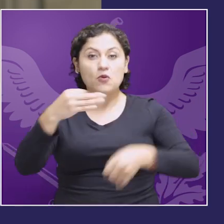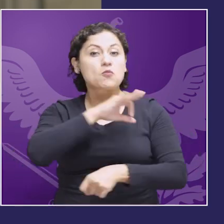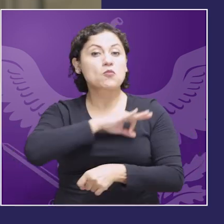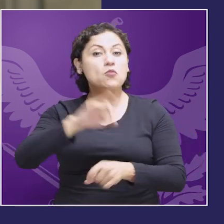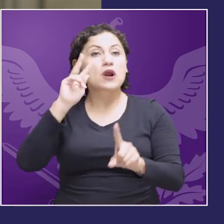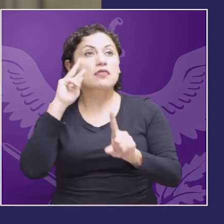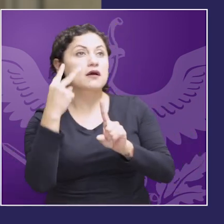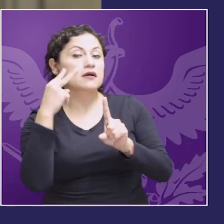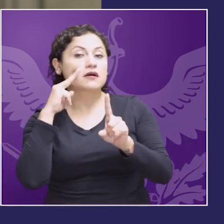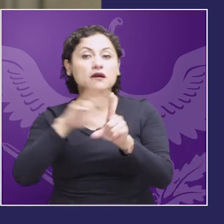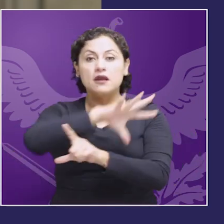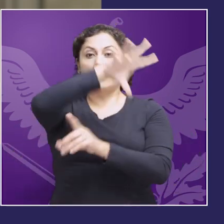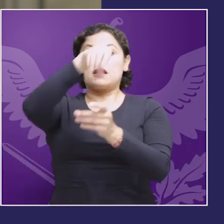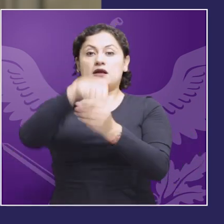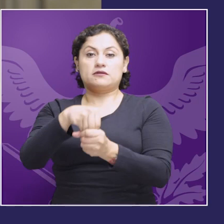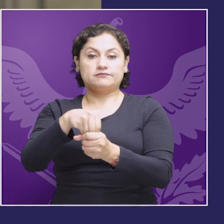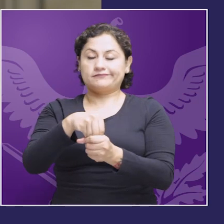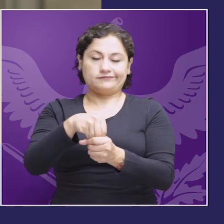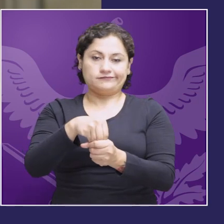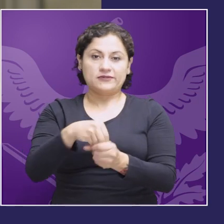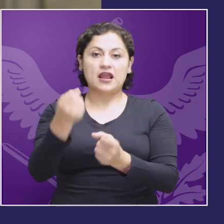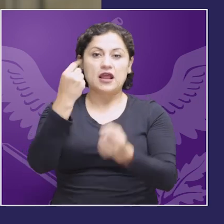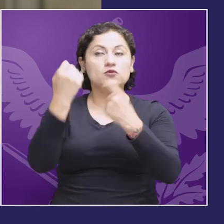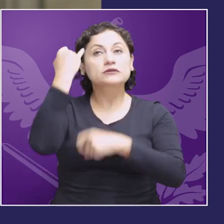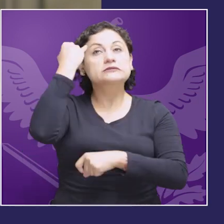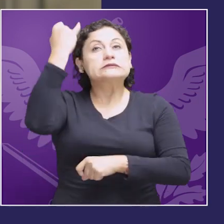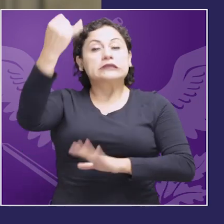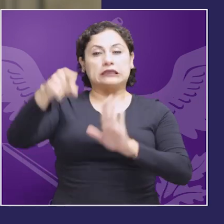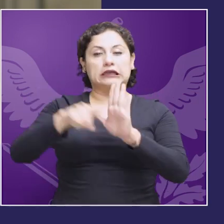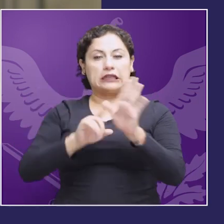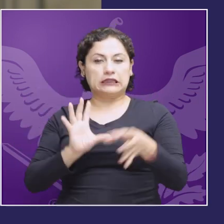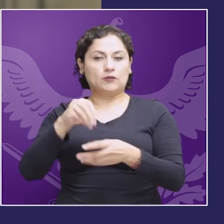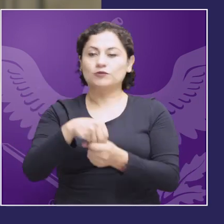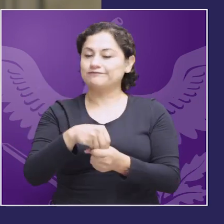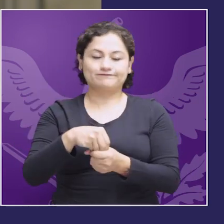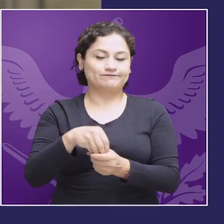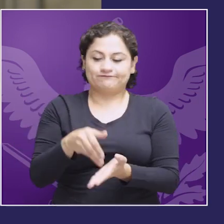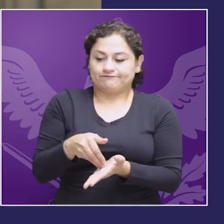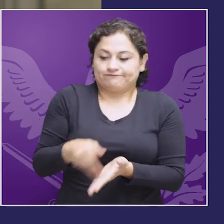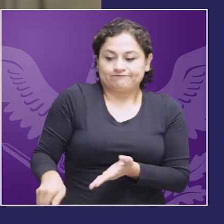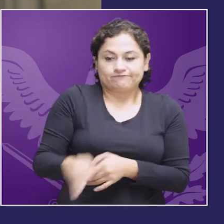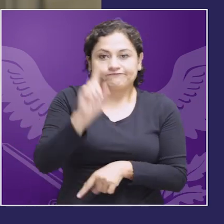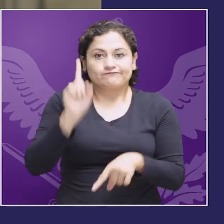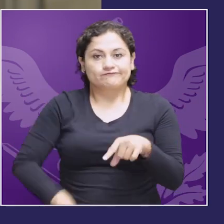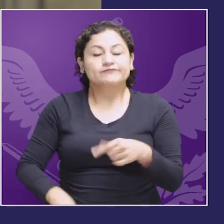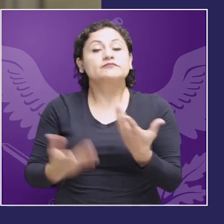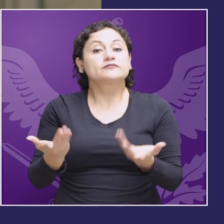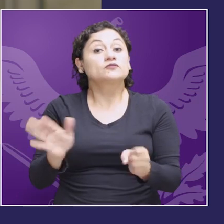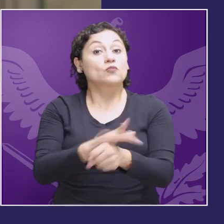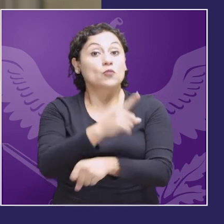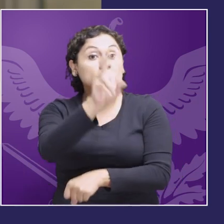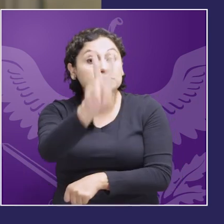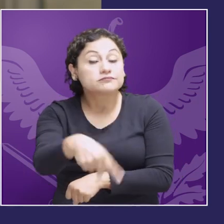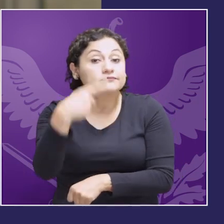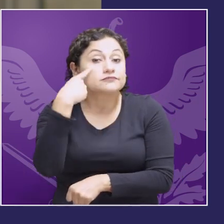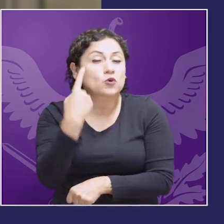y no tapado o invisibilizado por los estereotipos o por los prejuicios o por los sesgos. Porque hay una cosa que